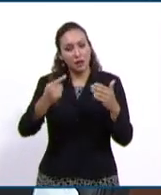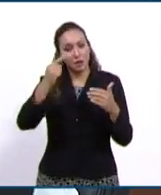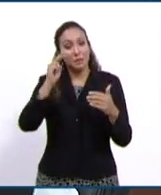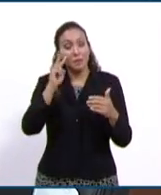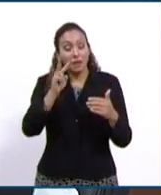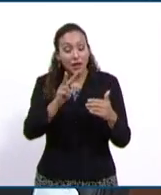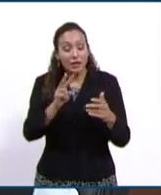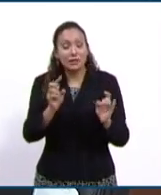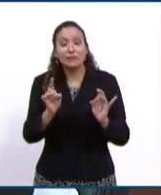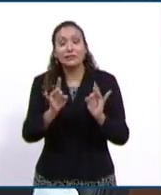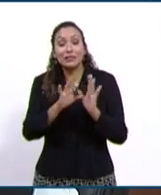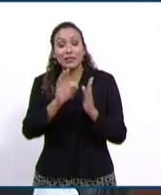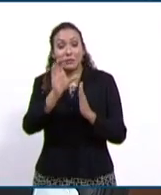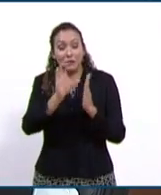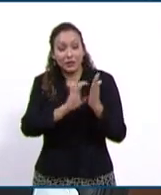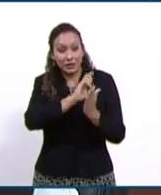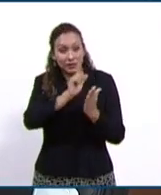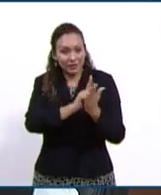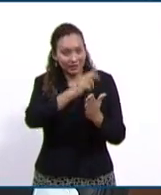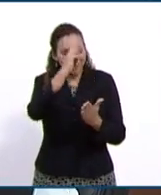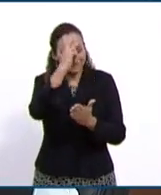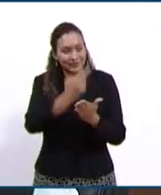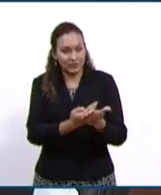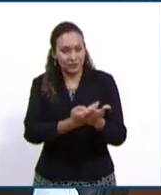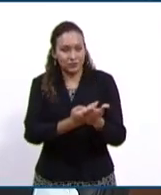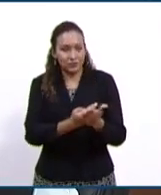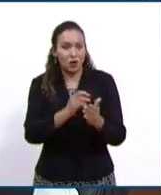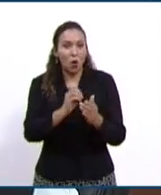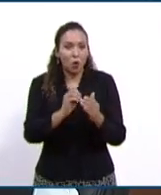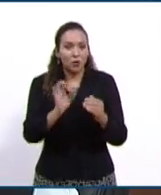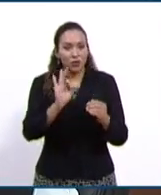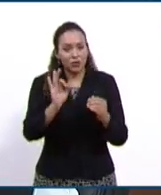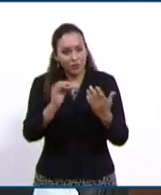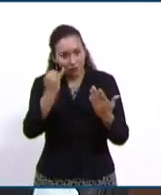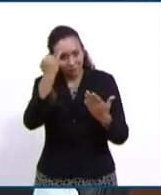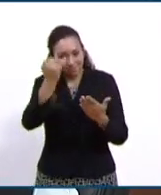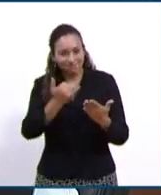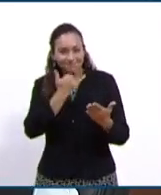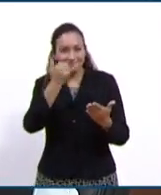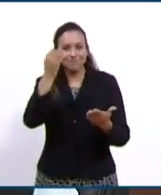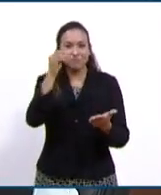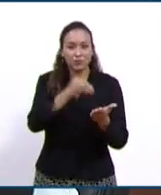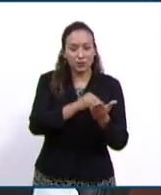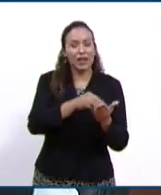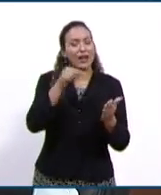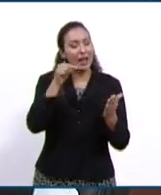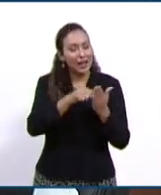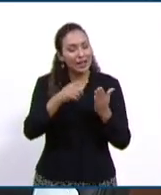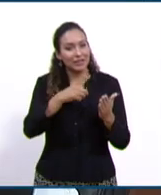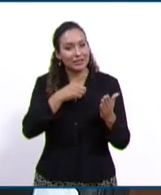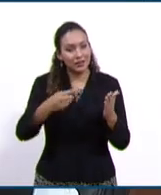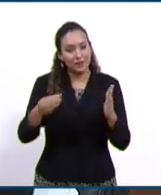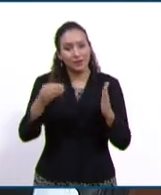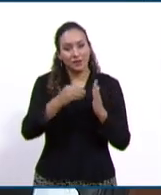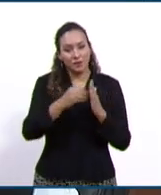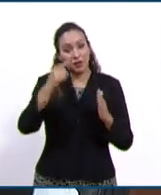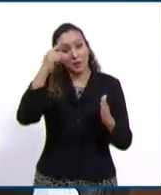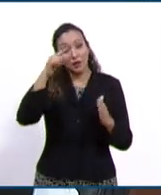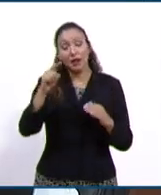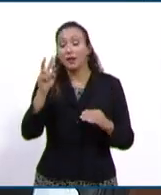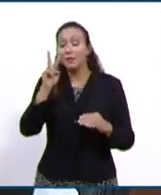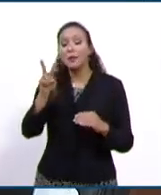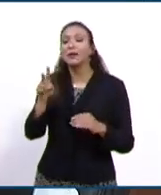algún acto comisivo que pueda trascender en la calificación y declaración de validez de la